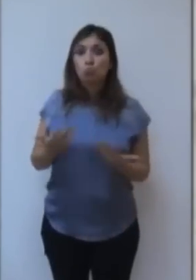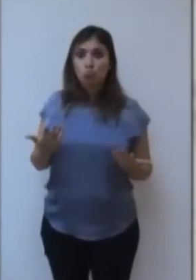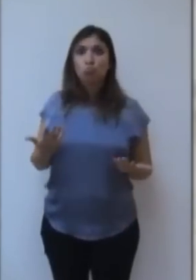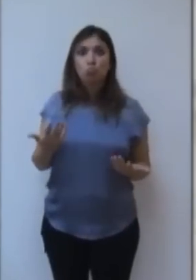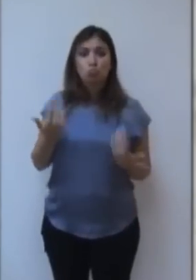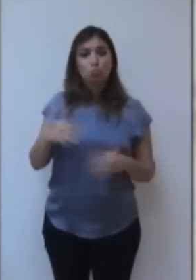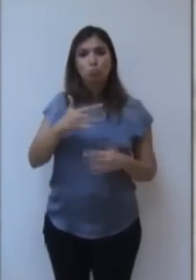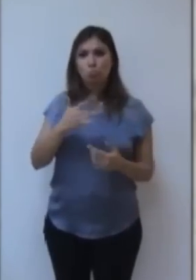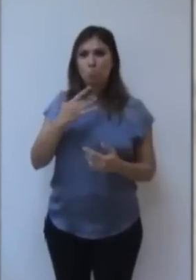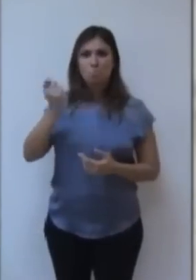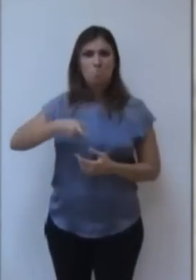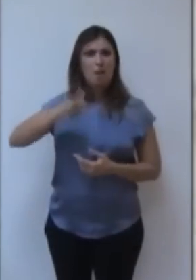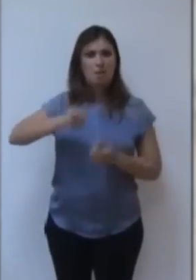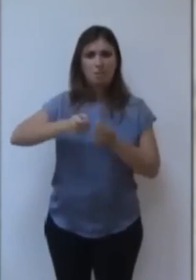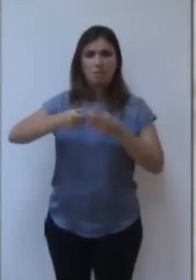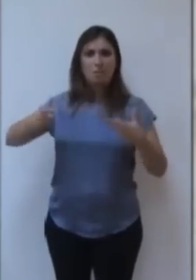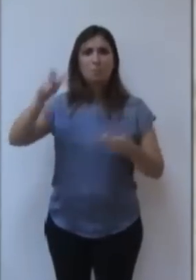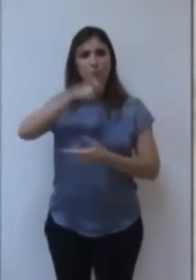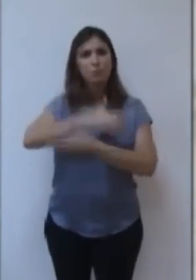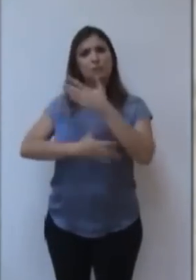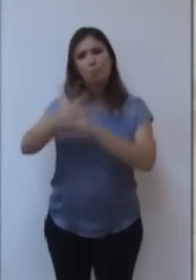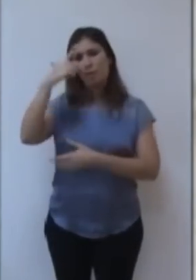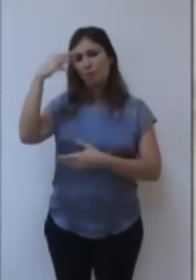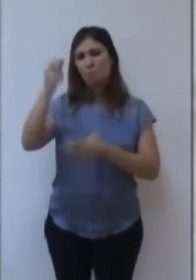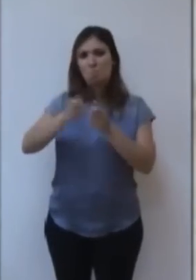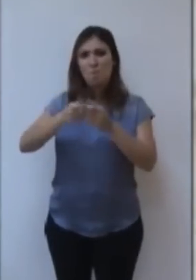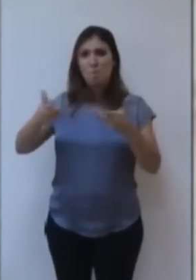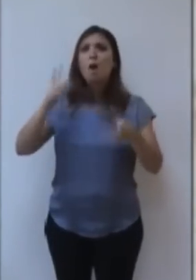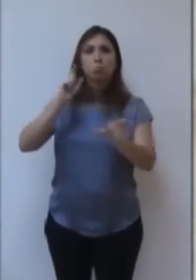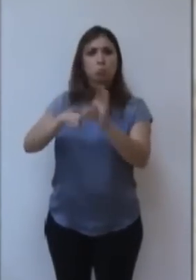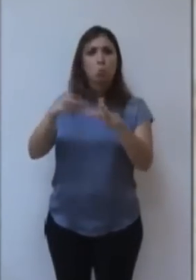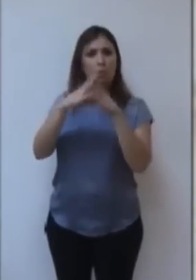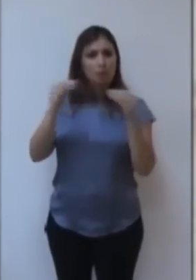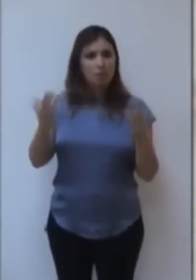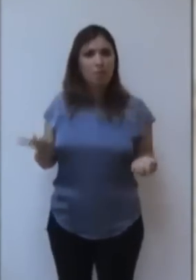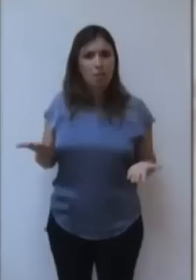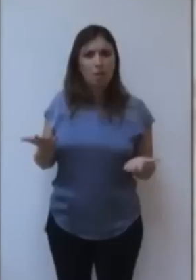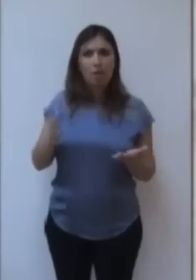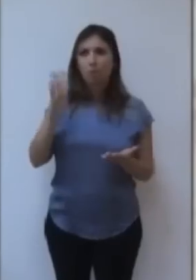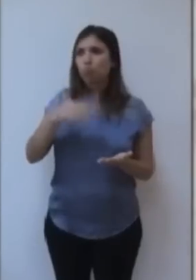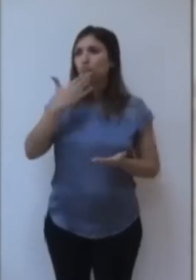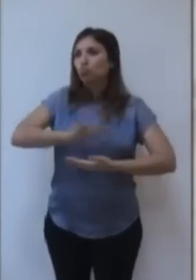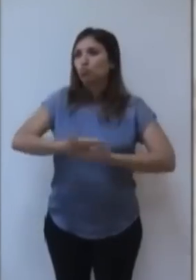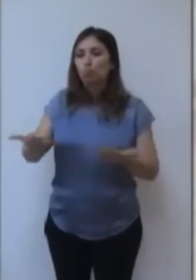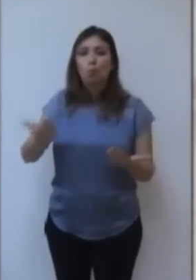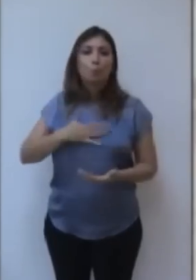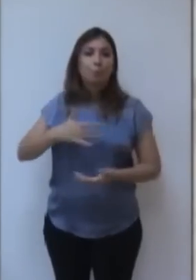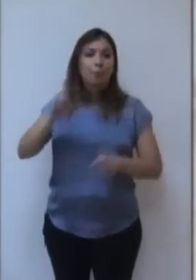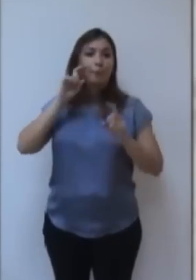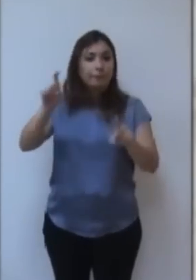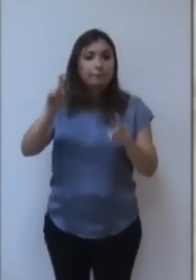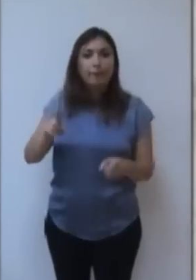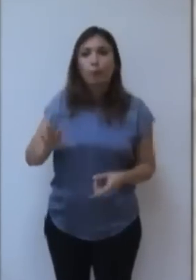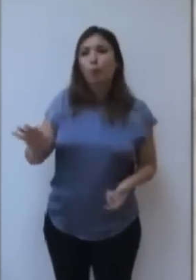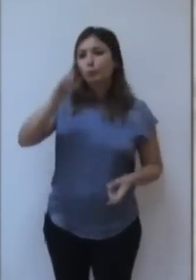muchas experiencias cada vez más de personas con discapacidad intelectual que están haciendo la universidad, que están haciendo un grado de magisterio, un grado incluso de